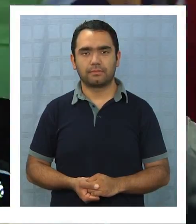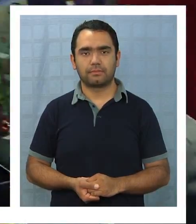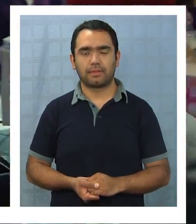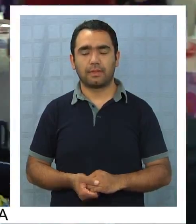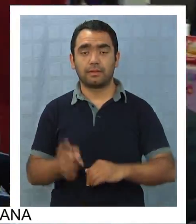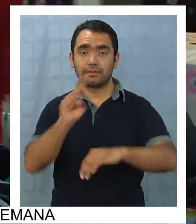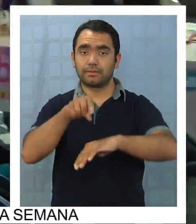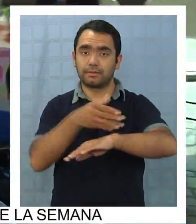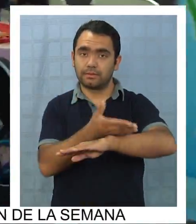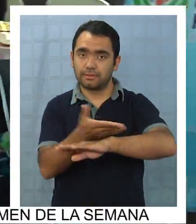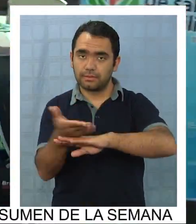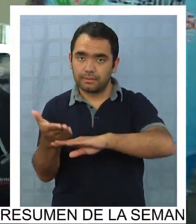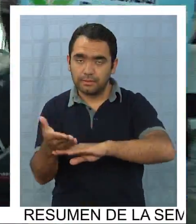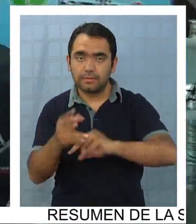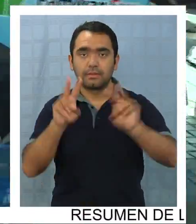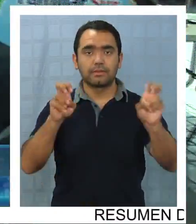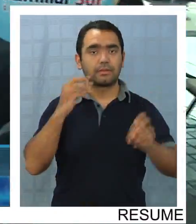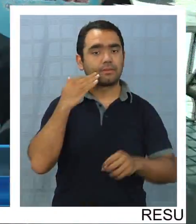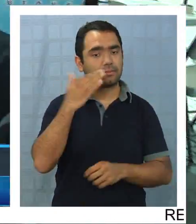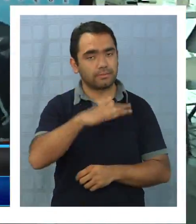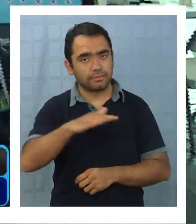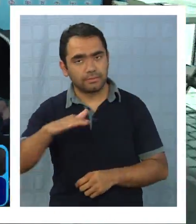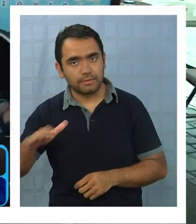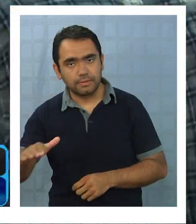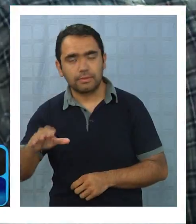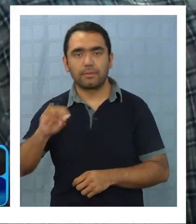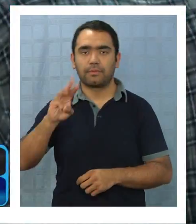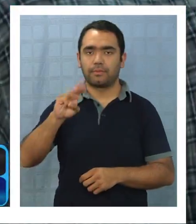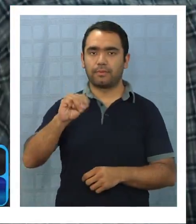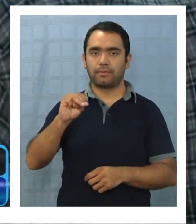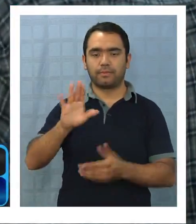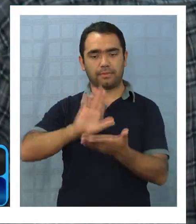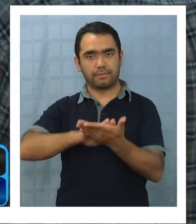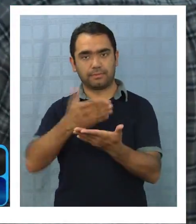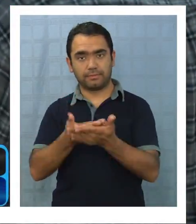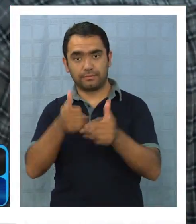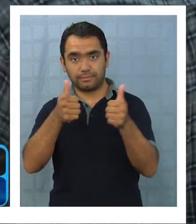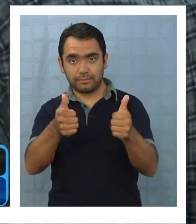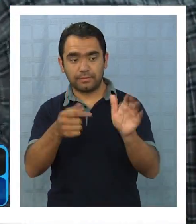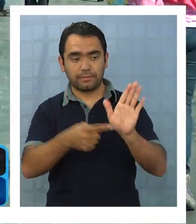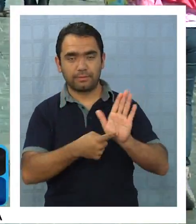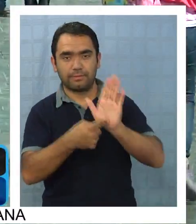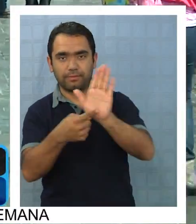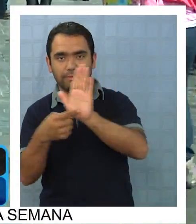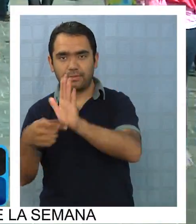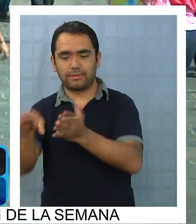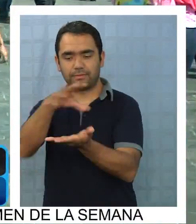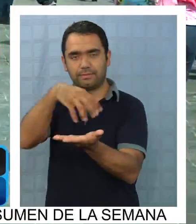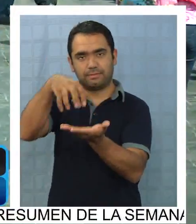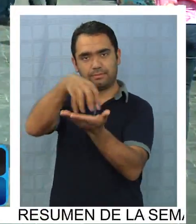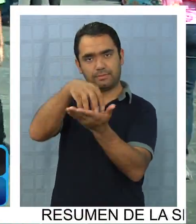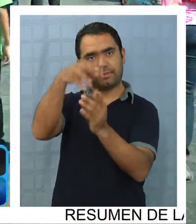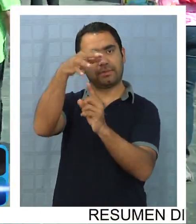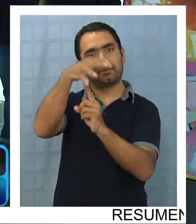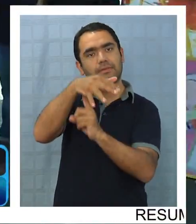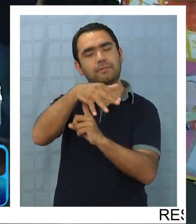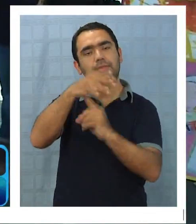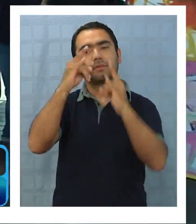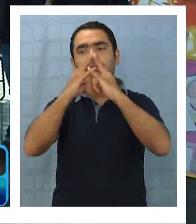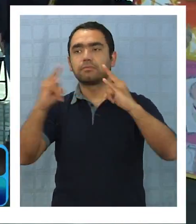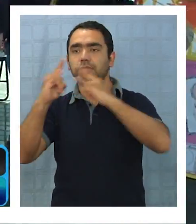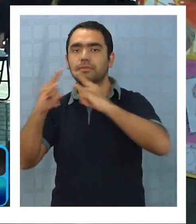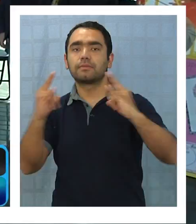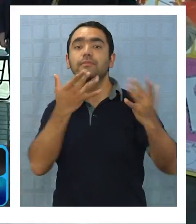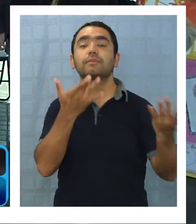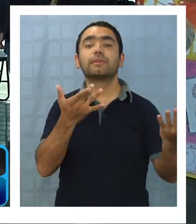Servicios vinculados a la infancia, familia, maternidad y salud fueron parte de la muestra realizada en la Plaza Prat con motivo de la